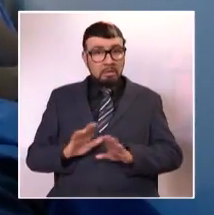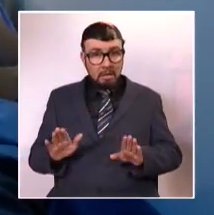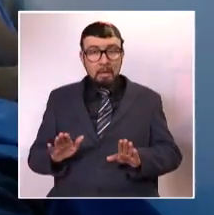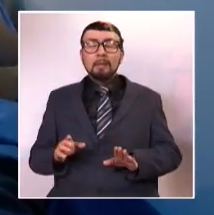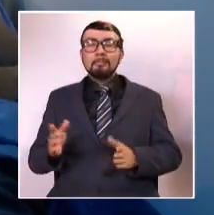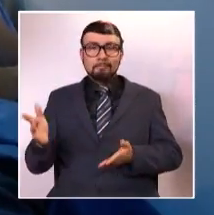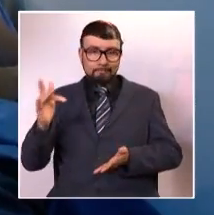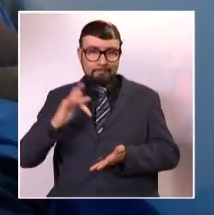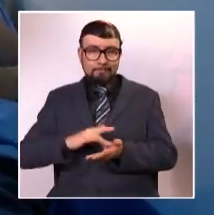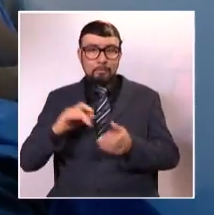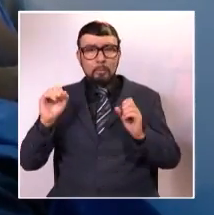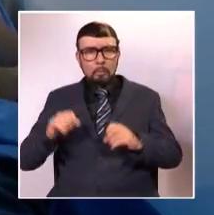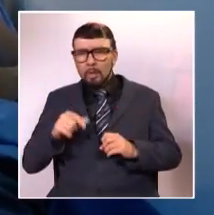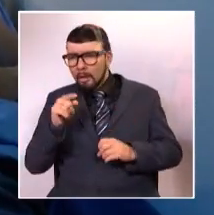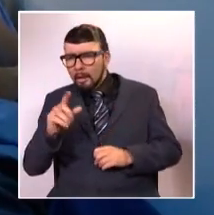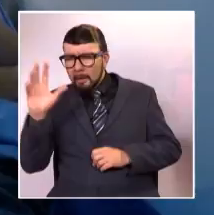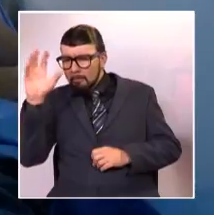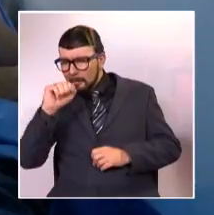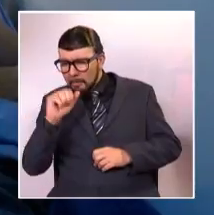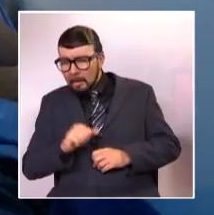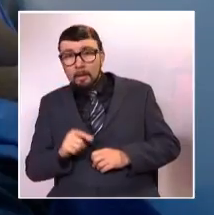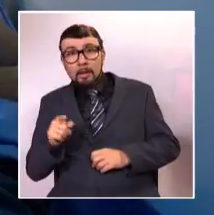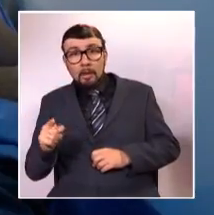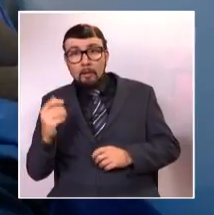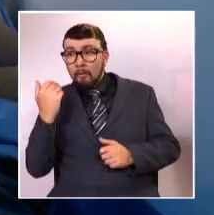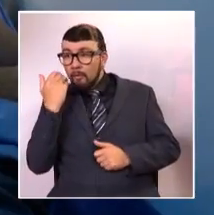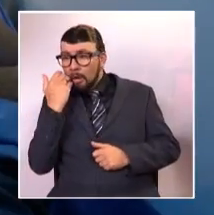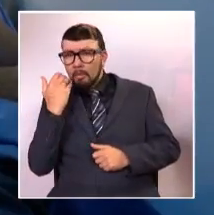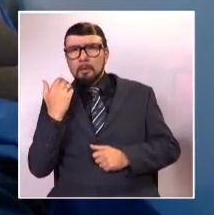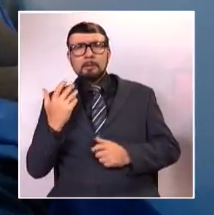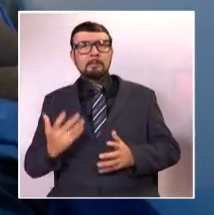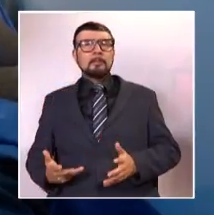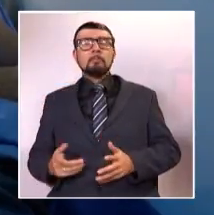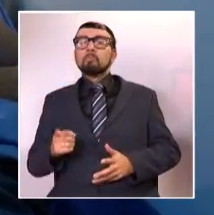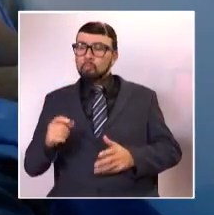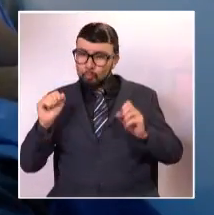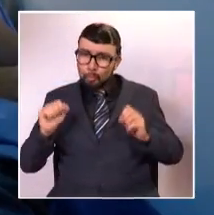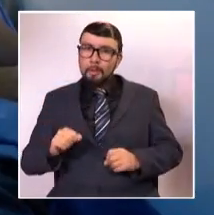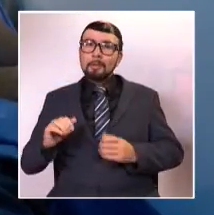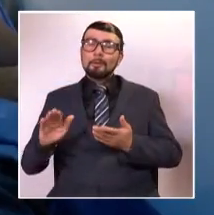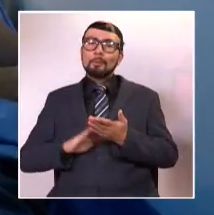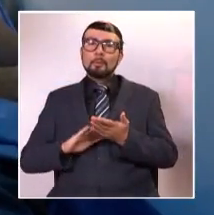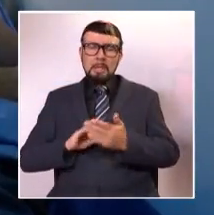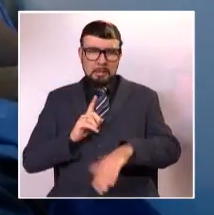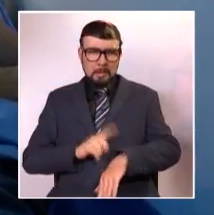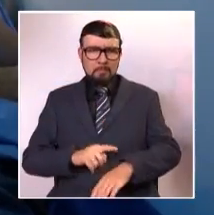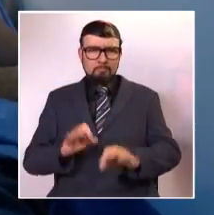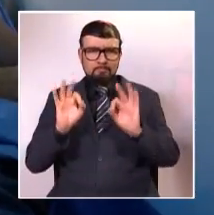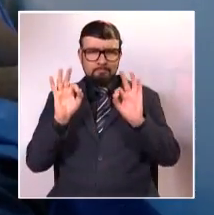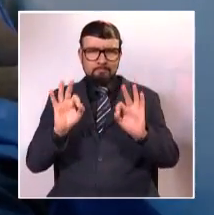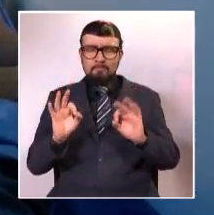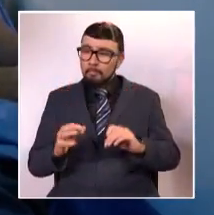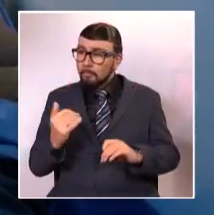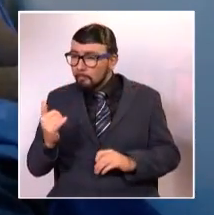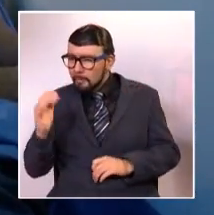a dar cuenta de muchísimas enfermedades que podemos solucionarlas a buen tiempo si hacemos un